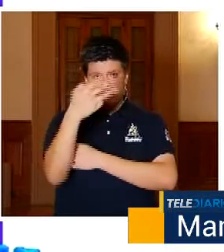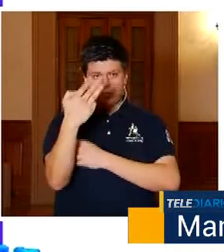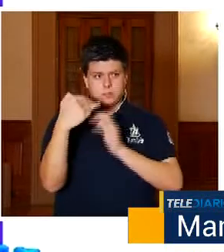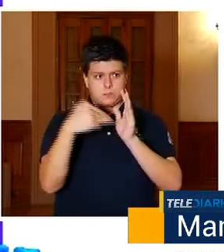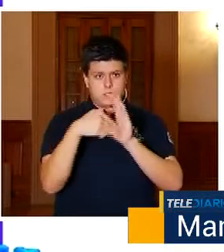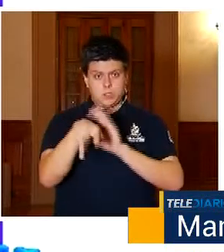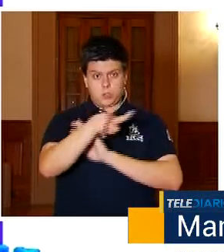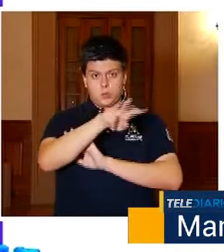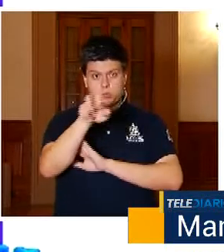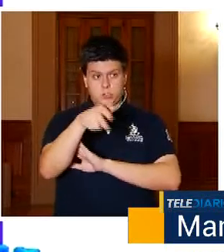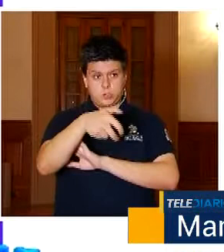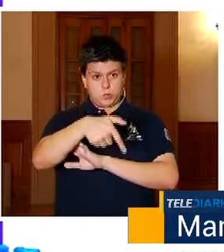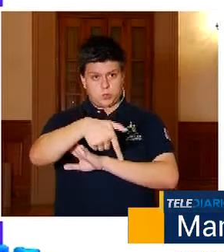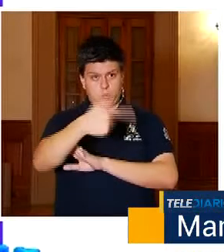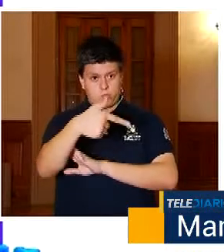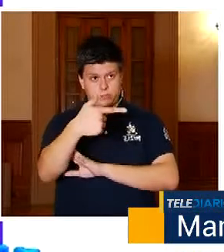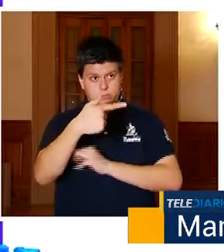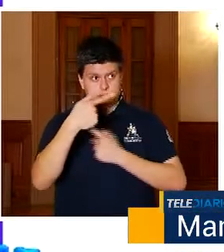173.212